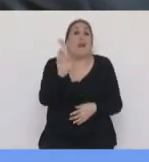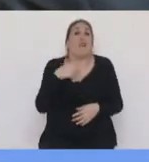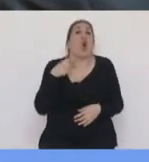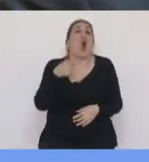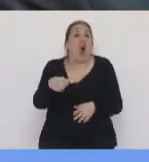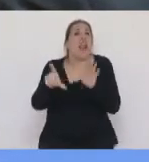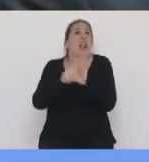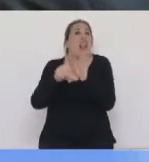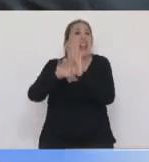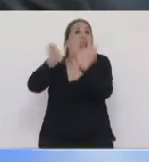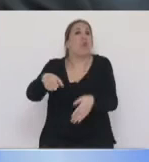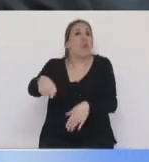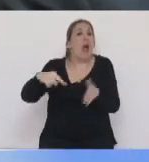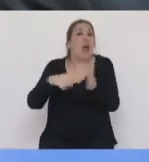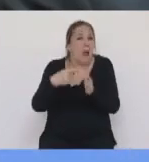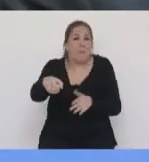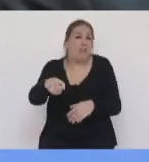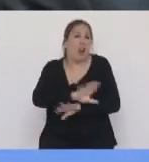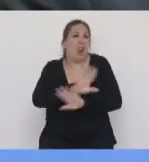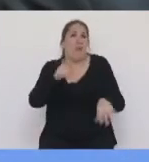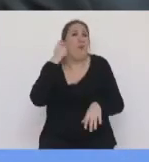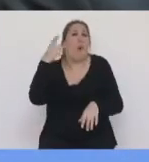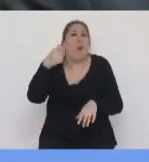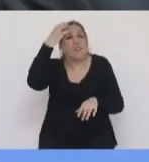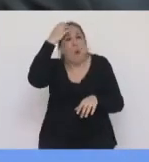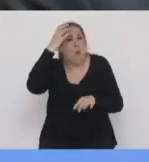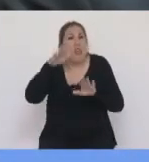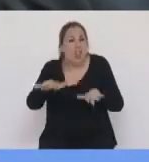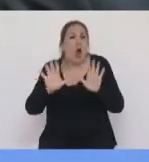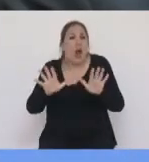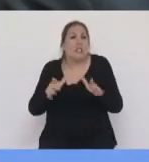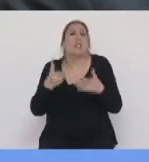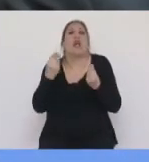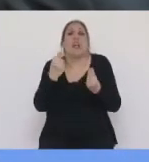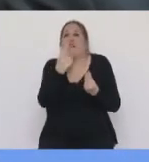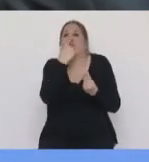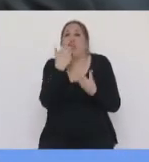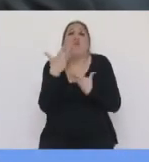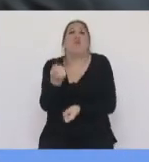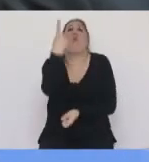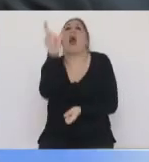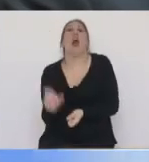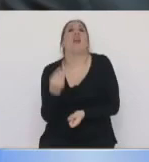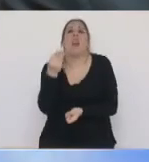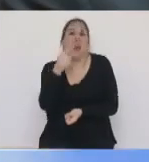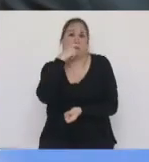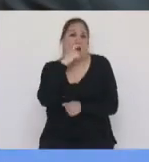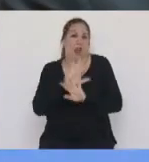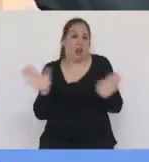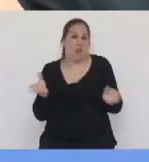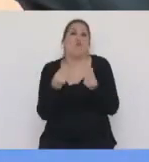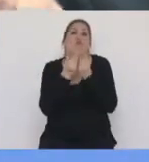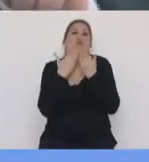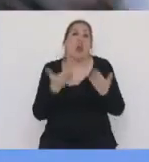la ciudad de buenos aires- que ha hecho un mamarracho jurídico en función de defender la impunidad de una sola persona a mauricio macri muchas